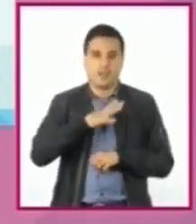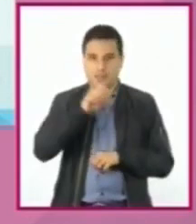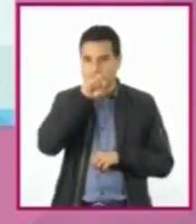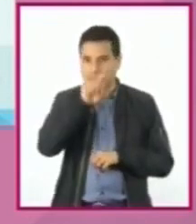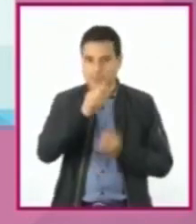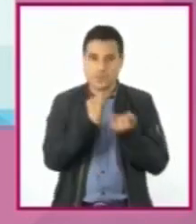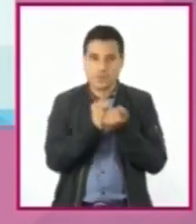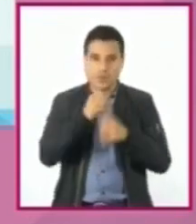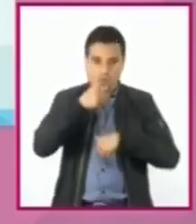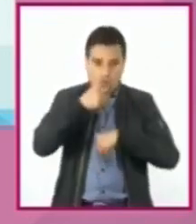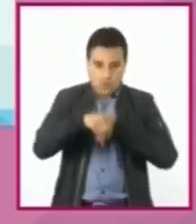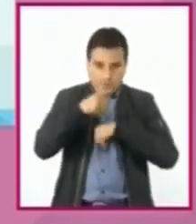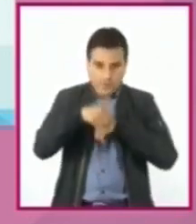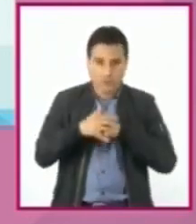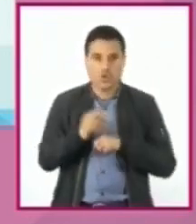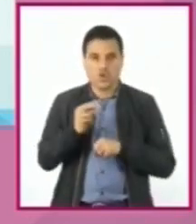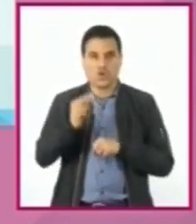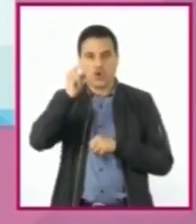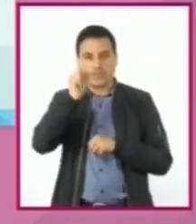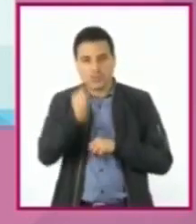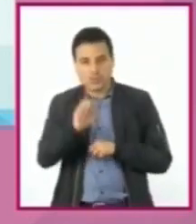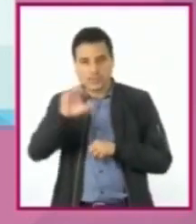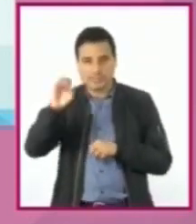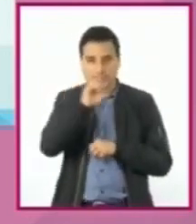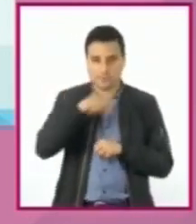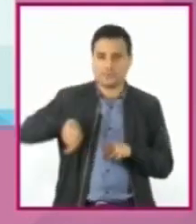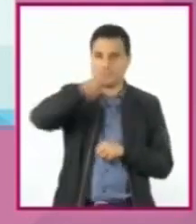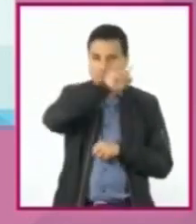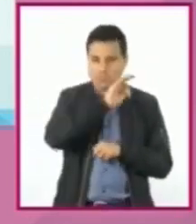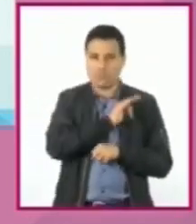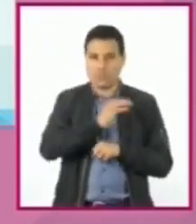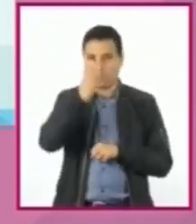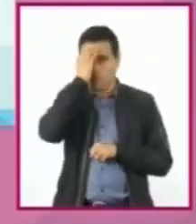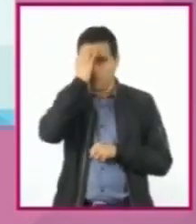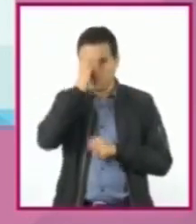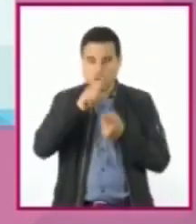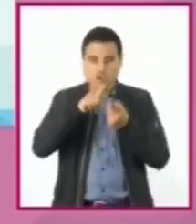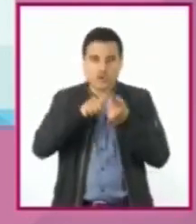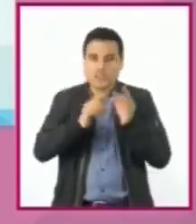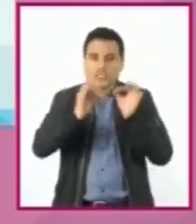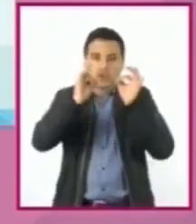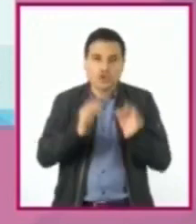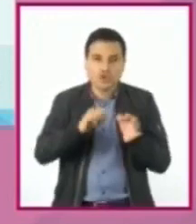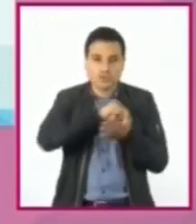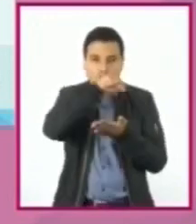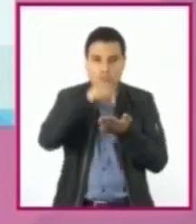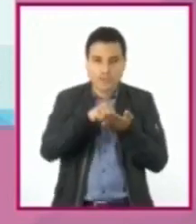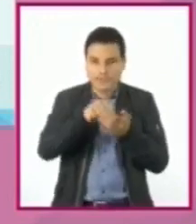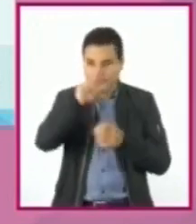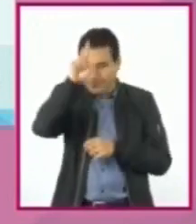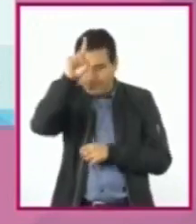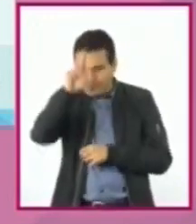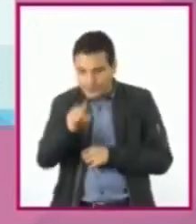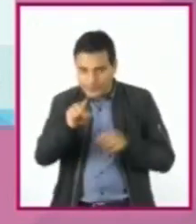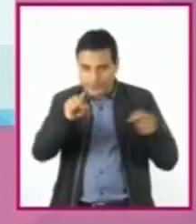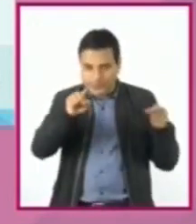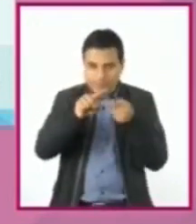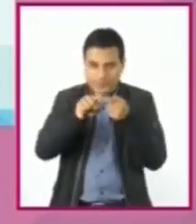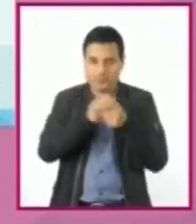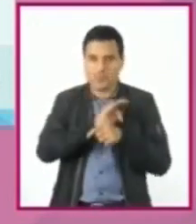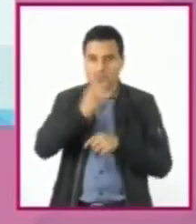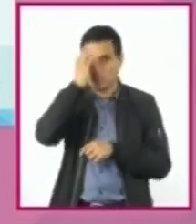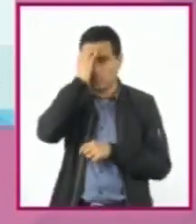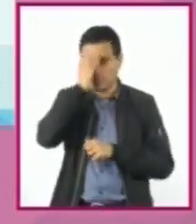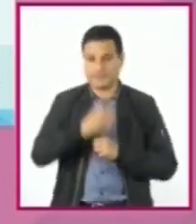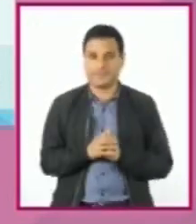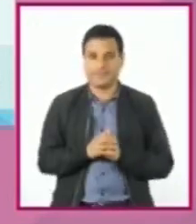geográficas, lo que nos permite conocer la latitud y la longitud, así como su orientación.